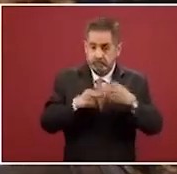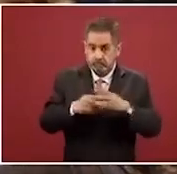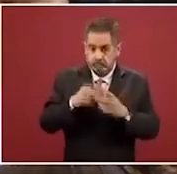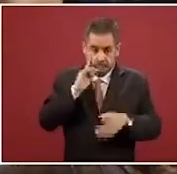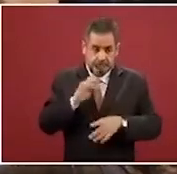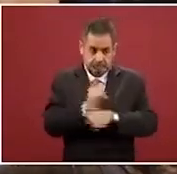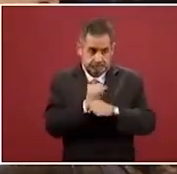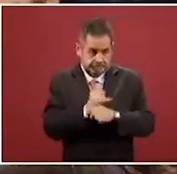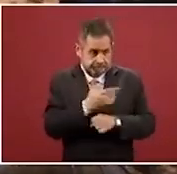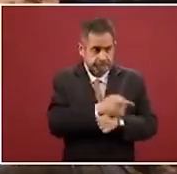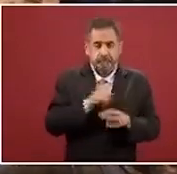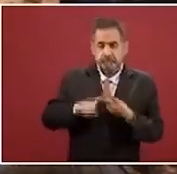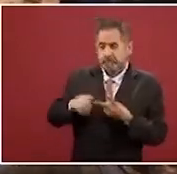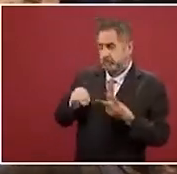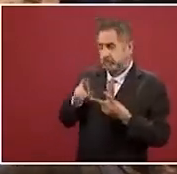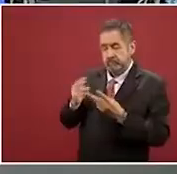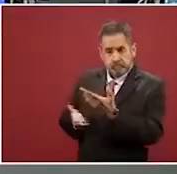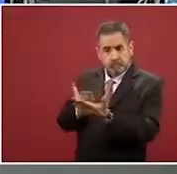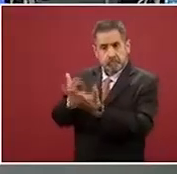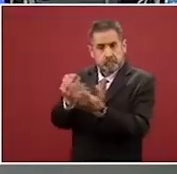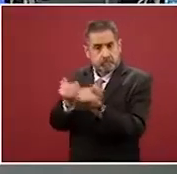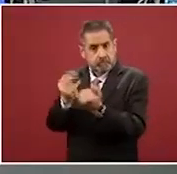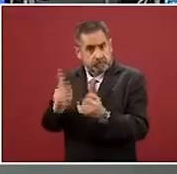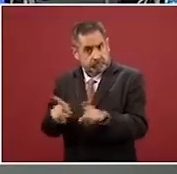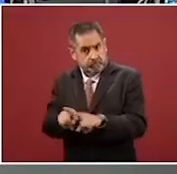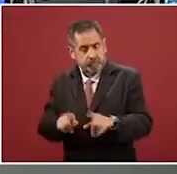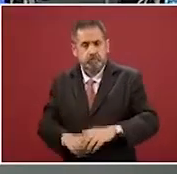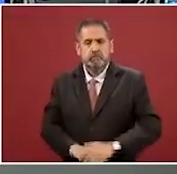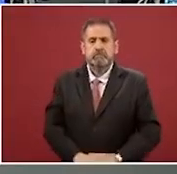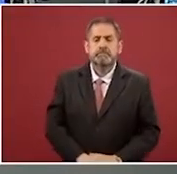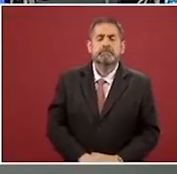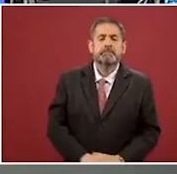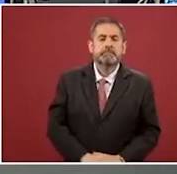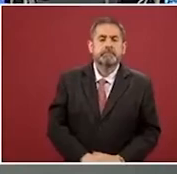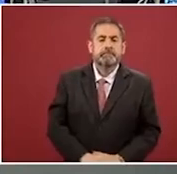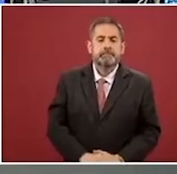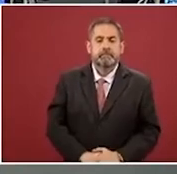de una iniciativa como las que están planteando los morenistas? Pues sí,